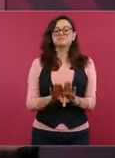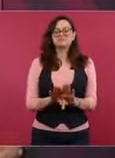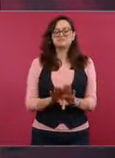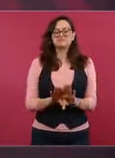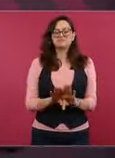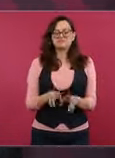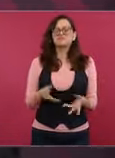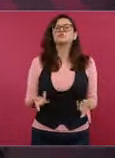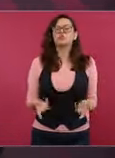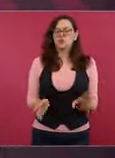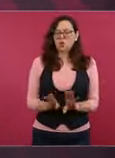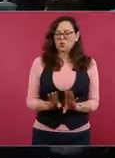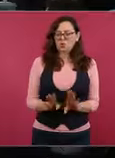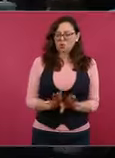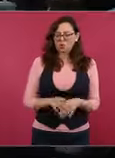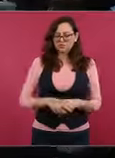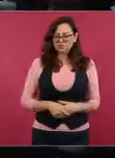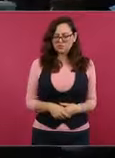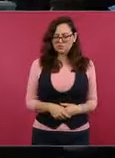no